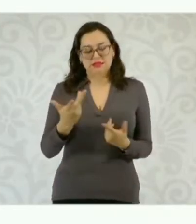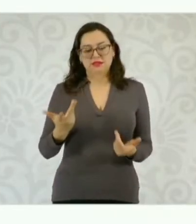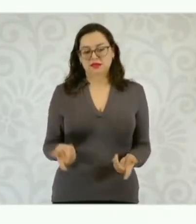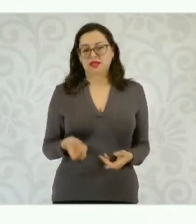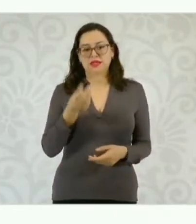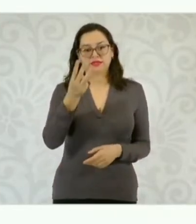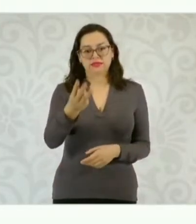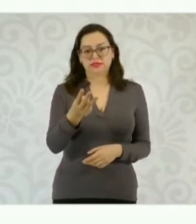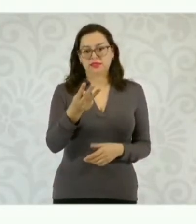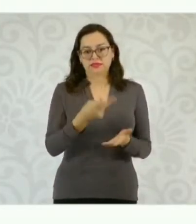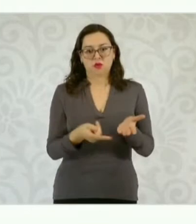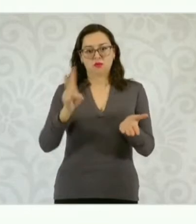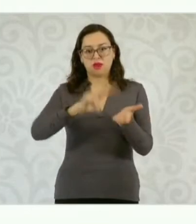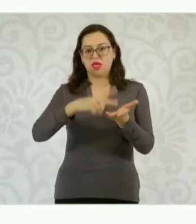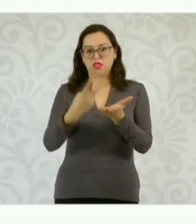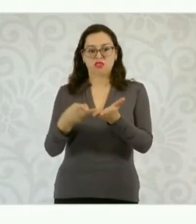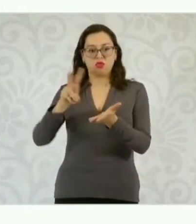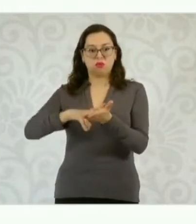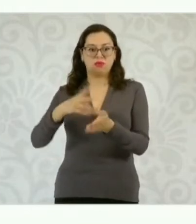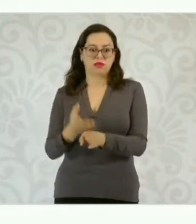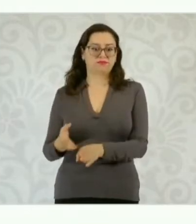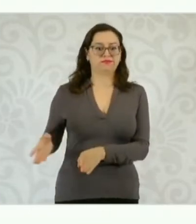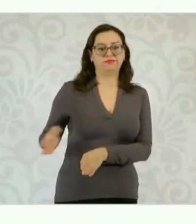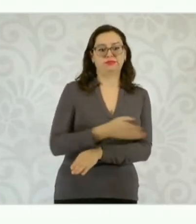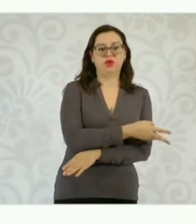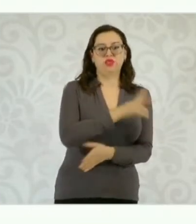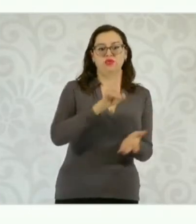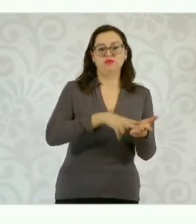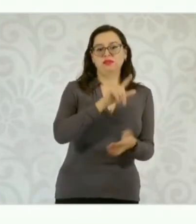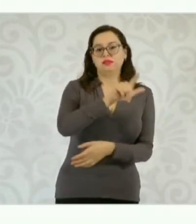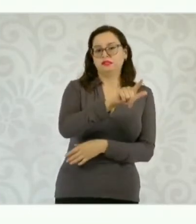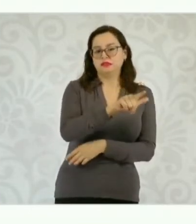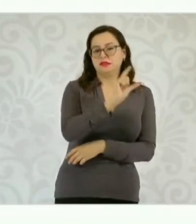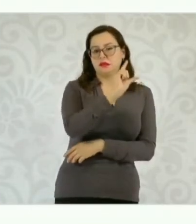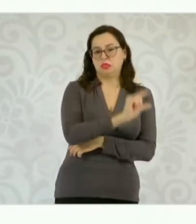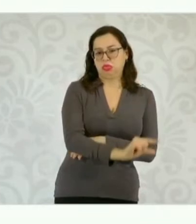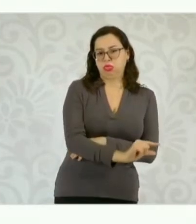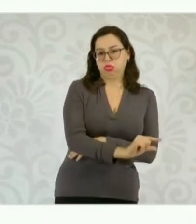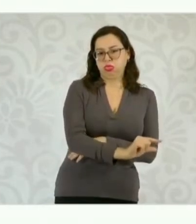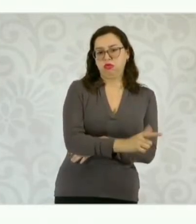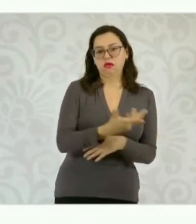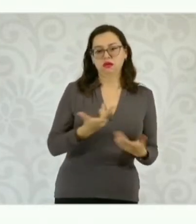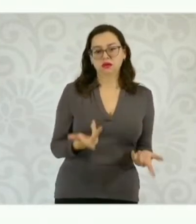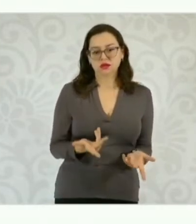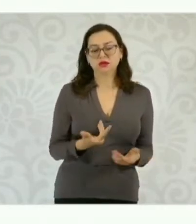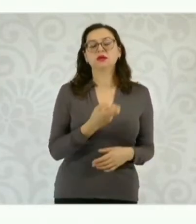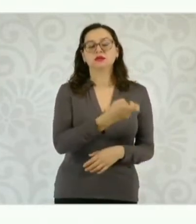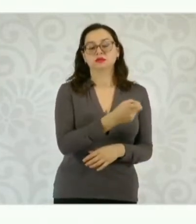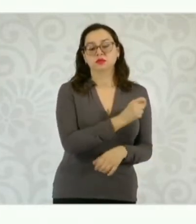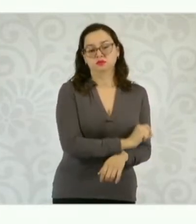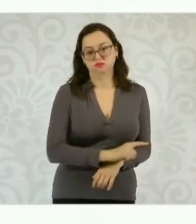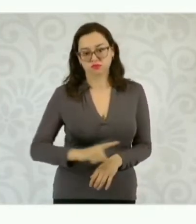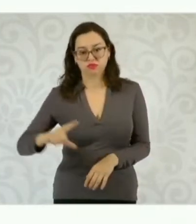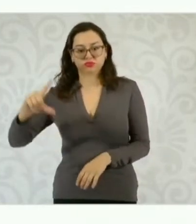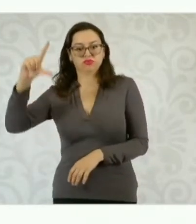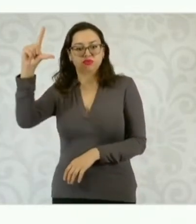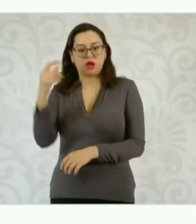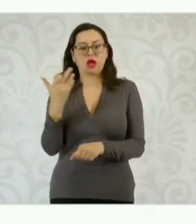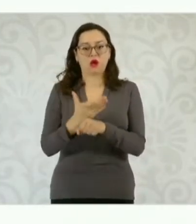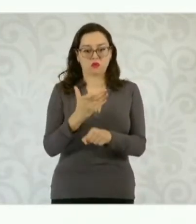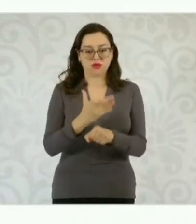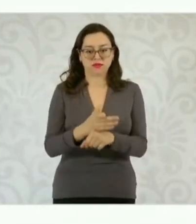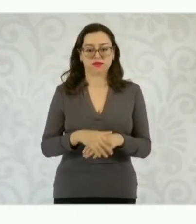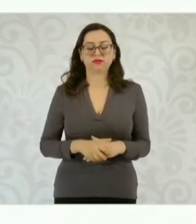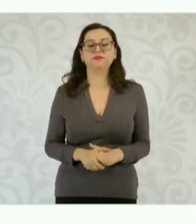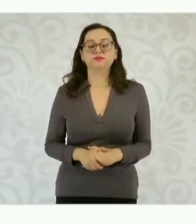entre 3 y 4 veces más de lo que se formaba en 2017 para el sector salud, adscrito a la Secretaría de Salud, ya sea el IMSS Bienestar como el Instituto